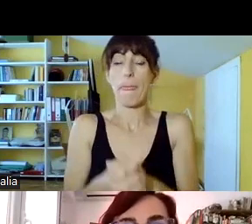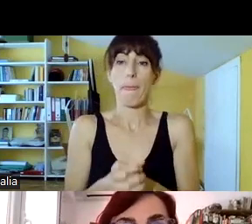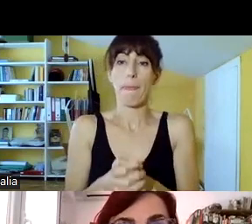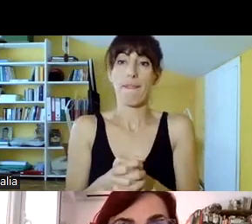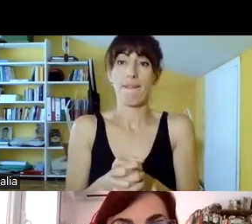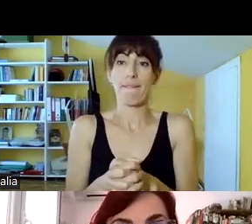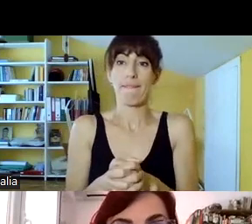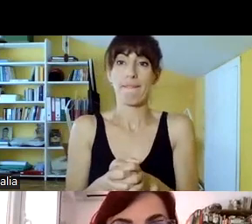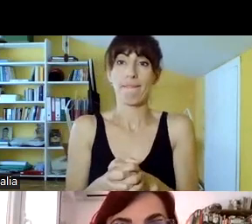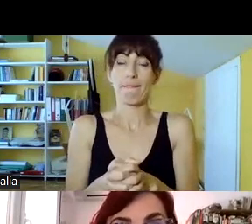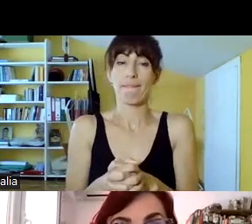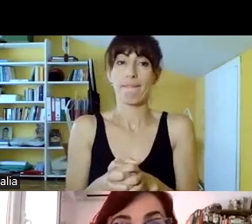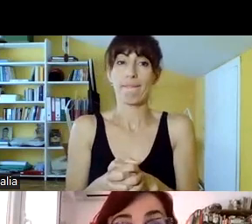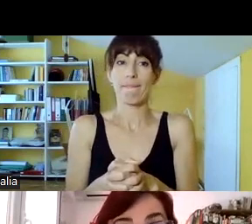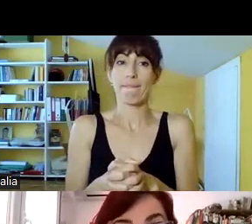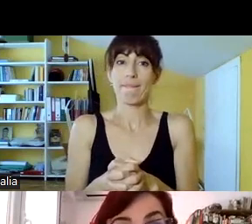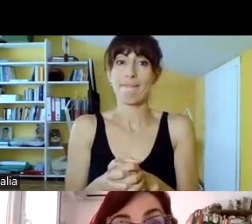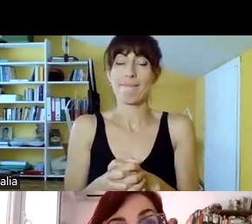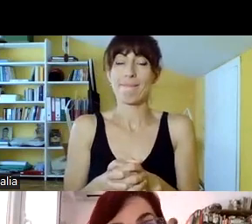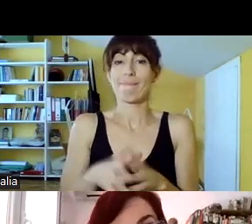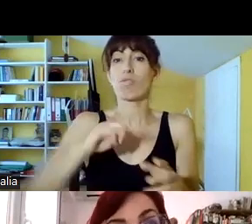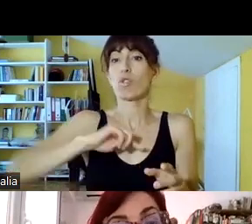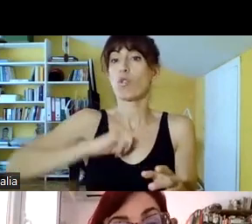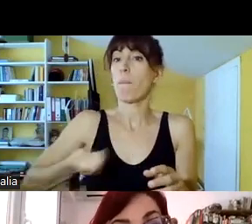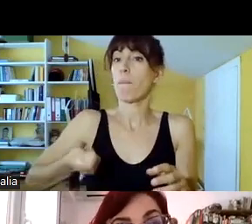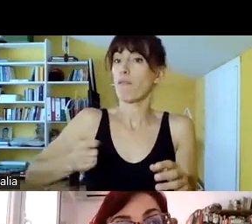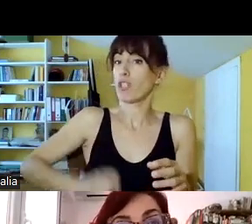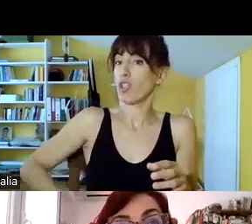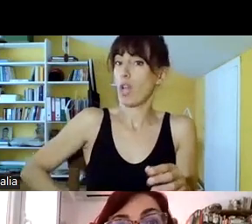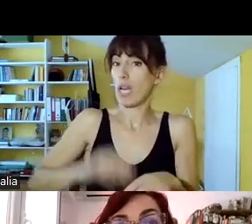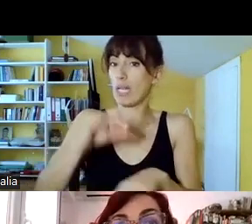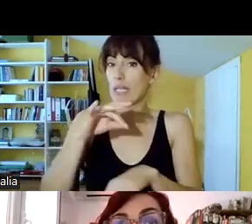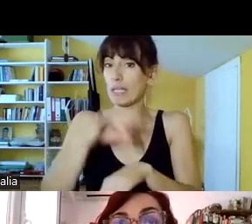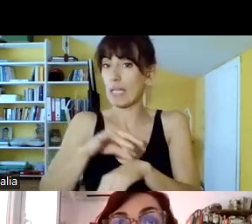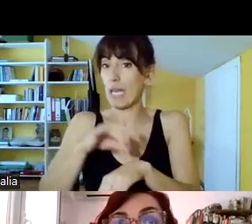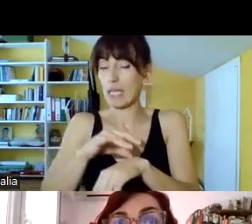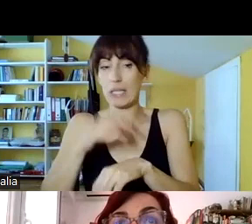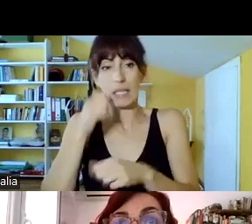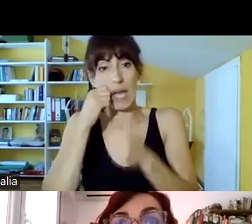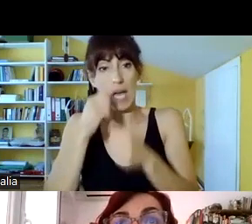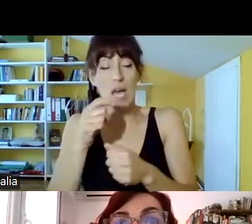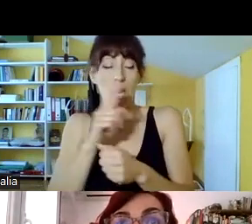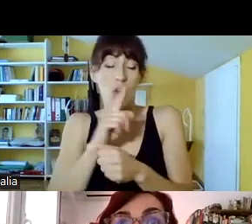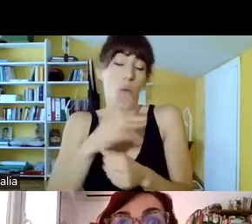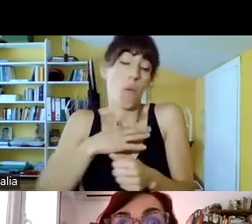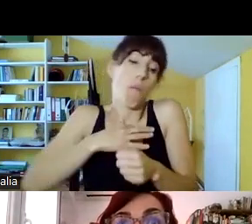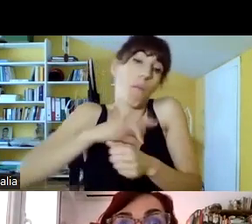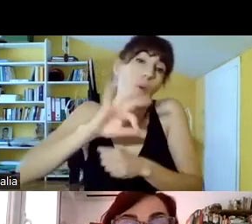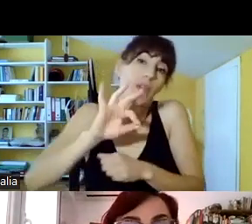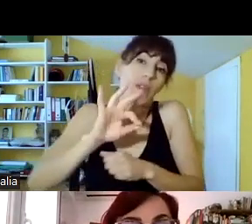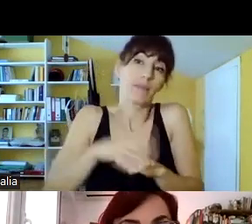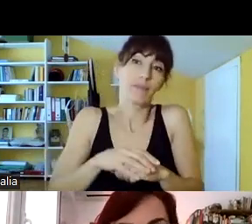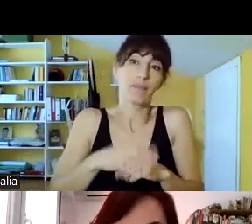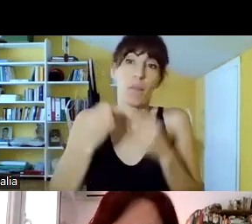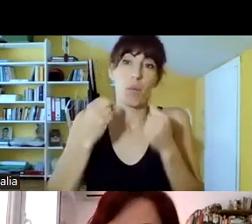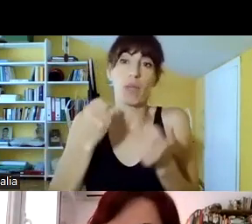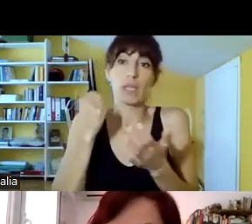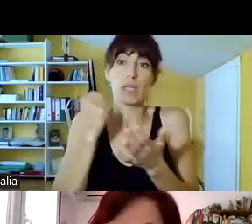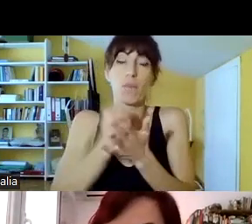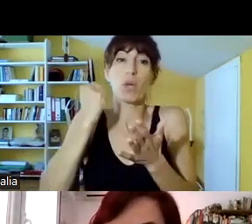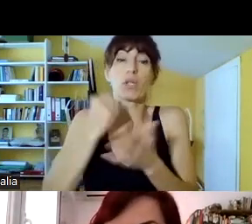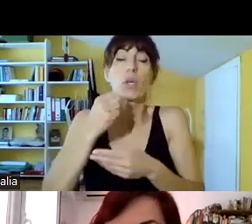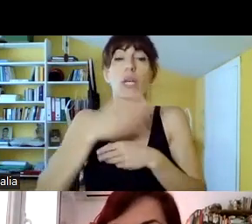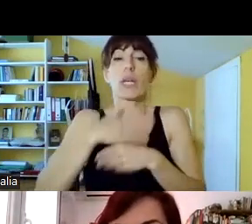no lo vamos a hacer como profesionales sanitarias, aunque también, ¿no? Desde este poder simbólico podemos aportar, hacer un